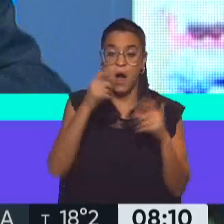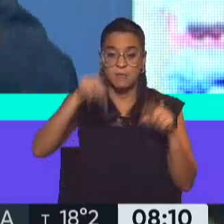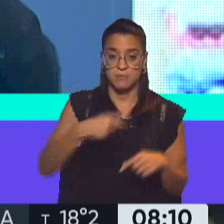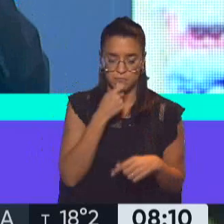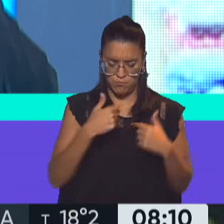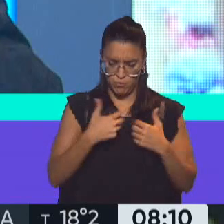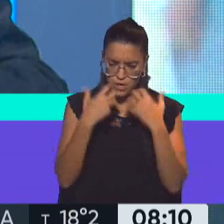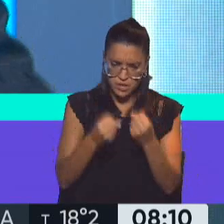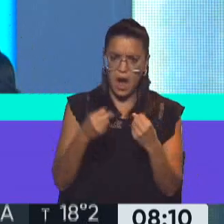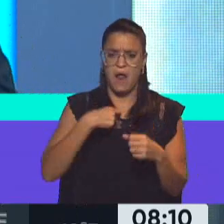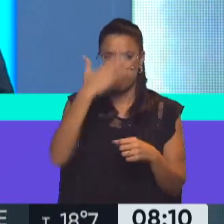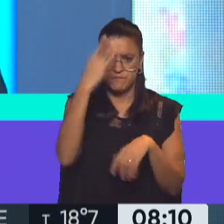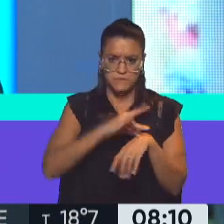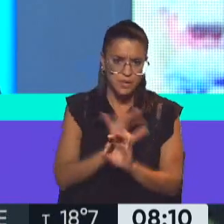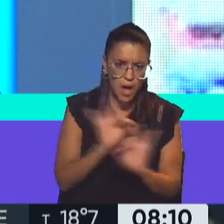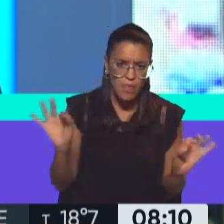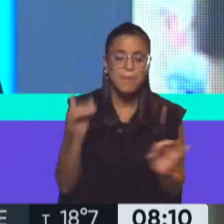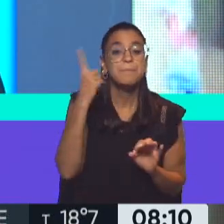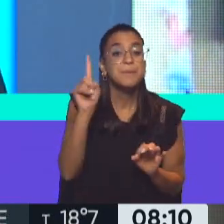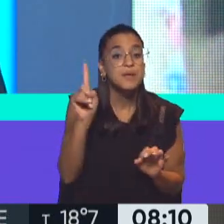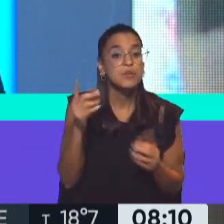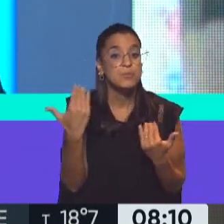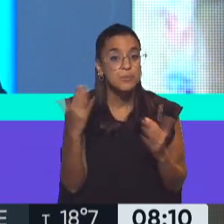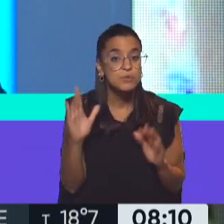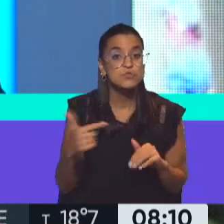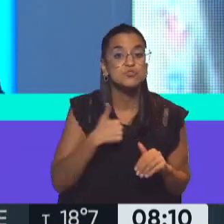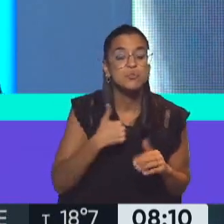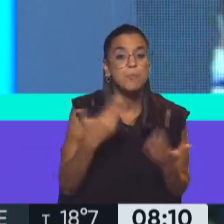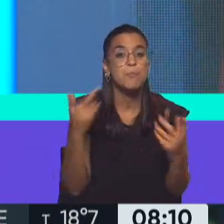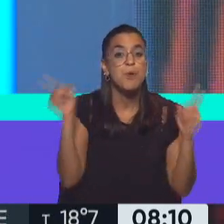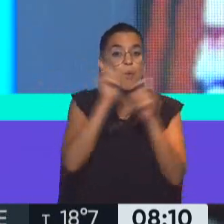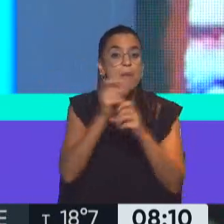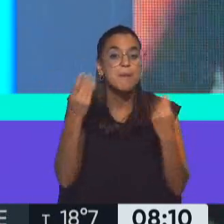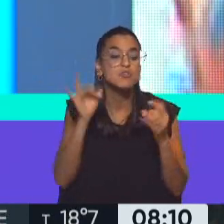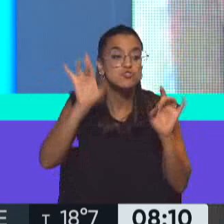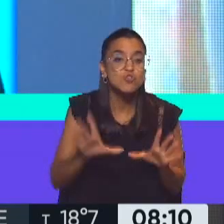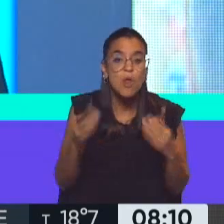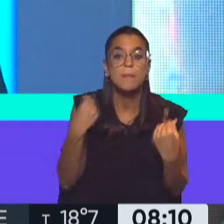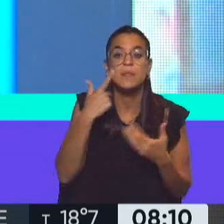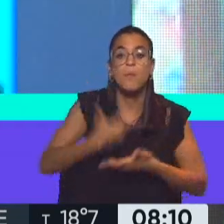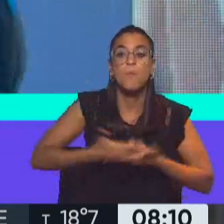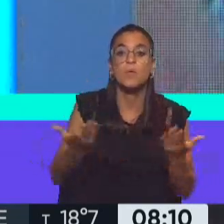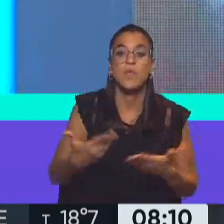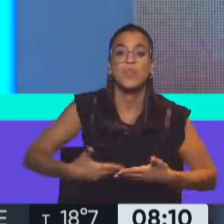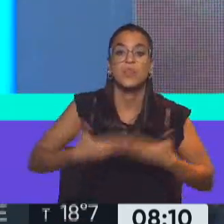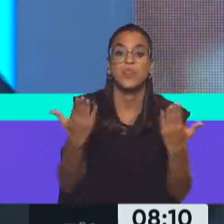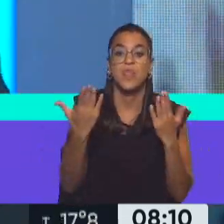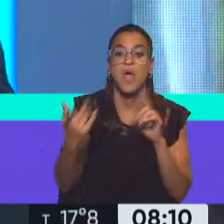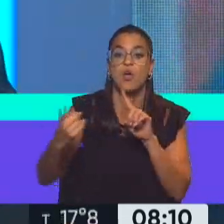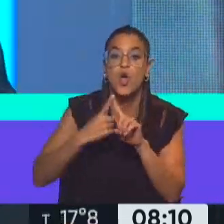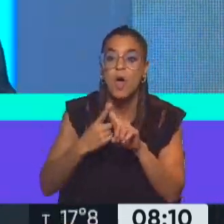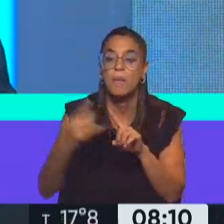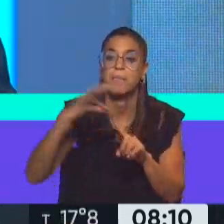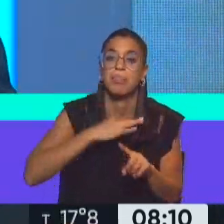pesar de que sea sano, no tengo enfermedades ni nada, pero quizás yo tengo un problemita que solo se va a evidenciar el día que tomo contacto con